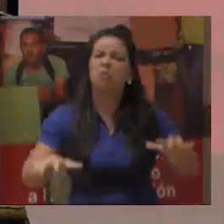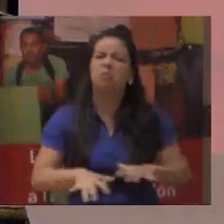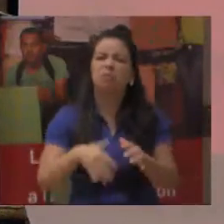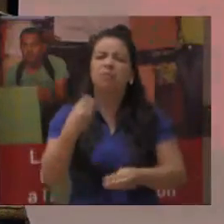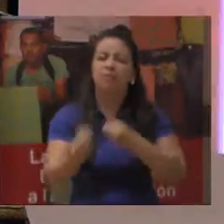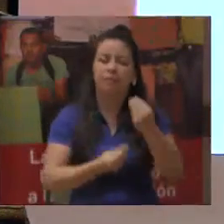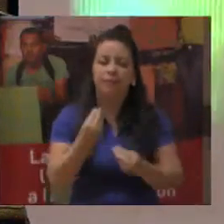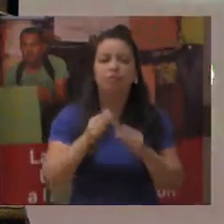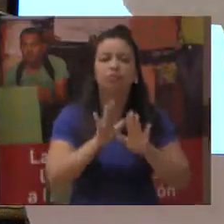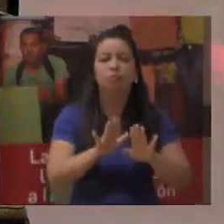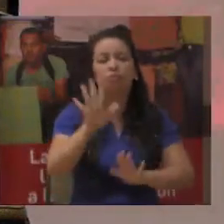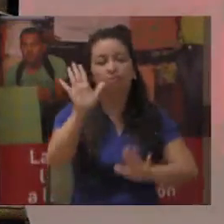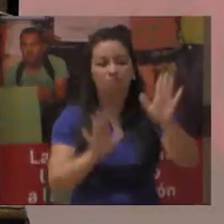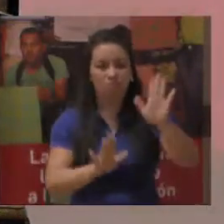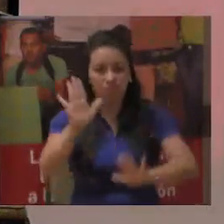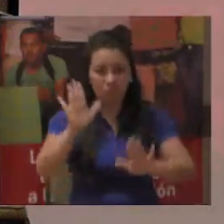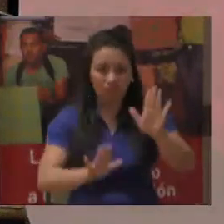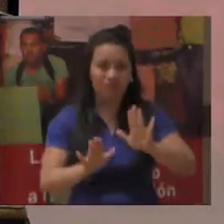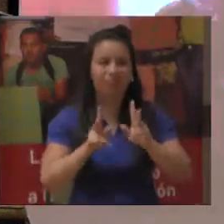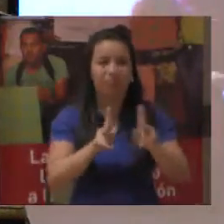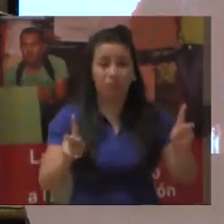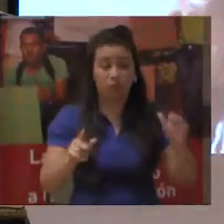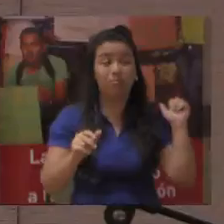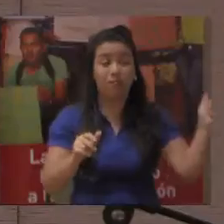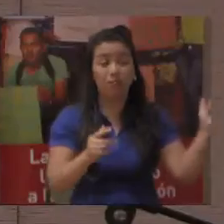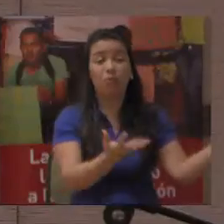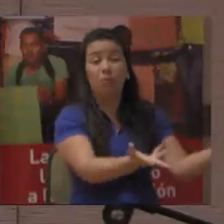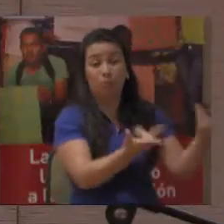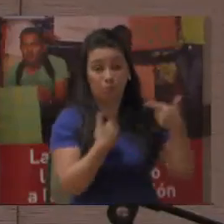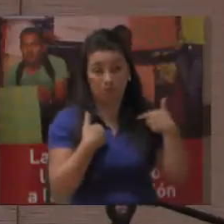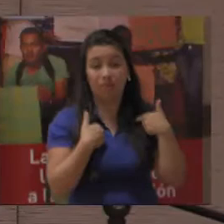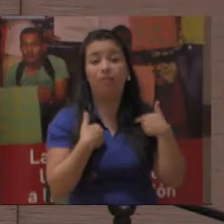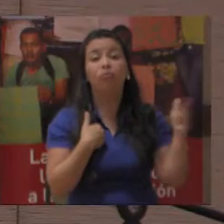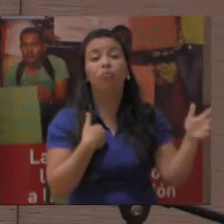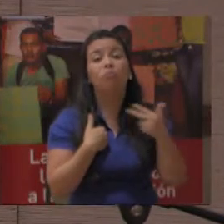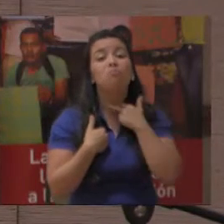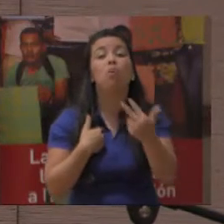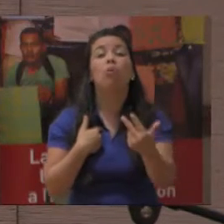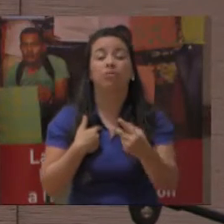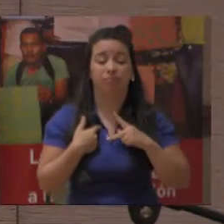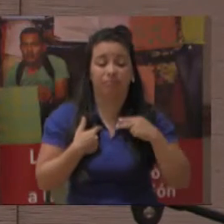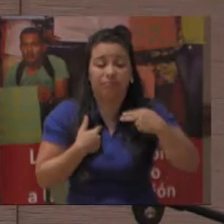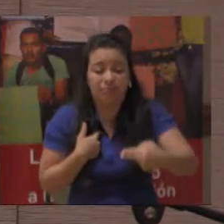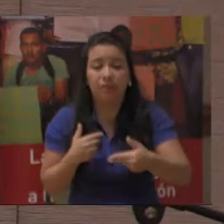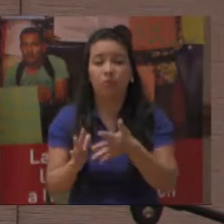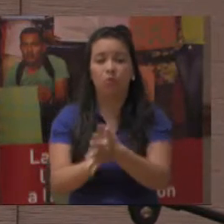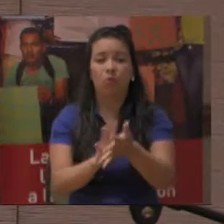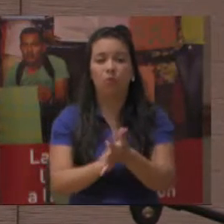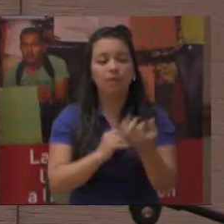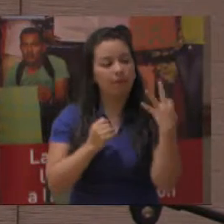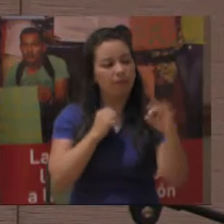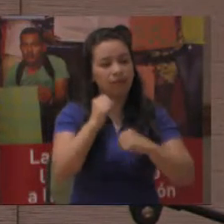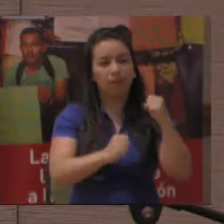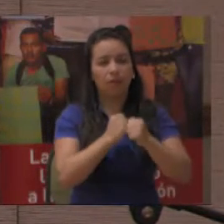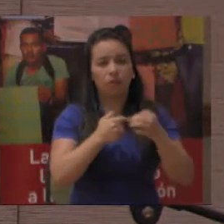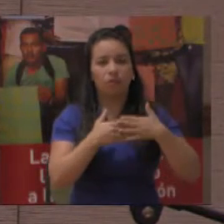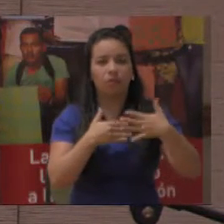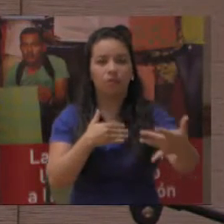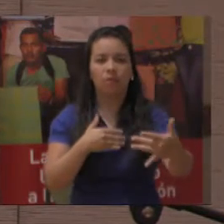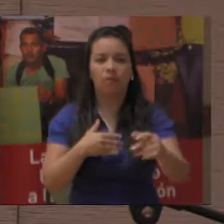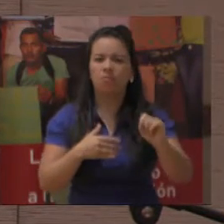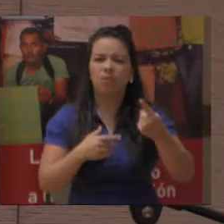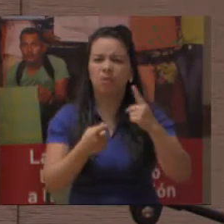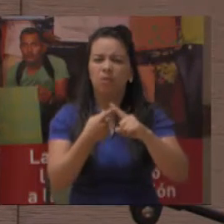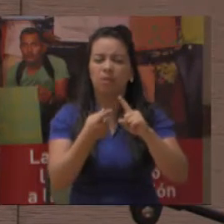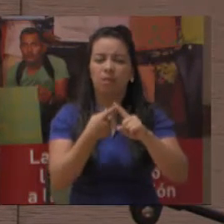con voces legítimas que también nos van a ayudar a entender qué le sigue, qué pasa con el país de los próximos años. El primer conversatorio